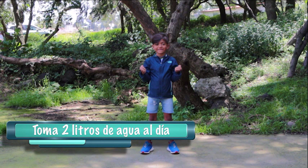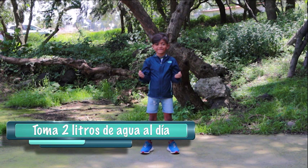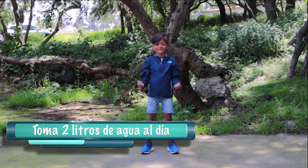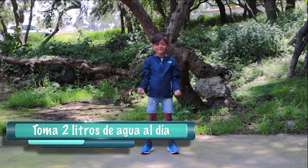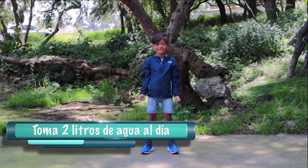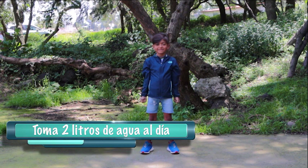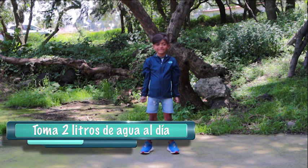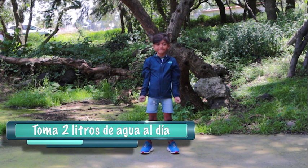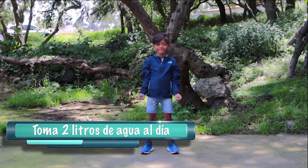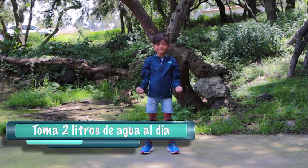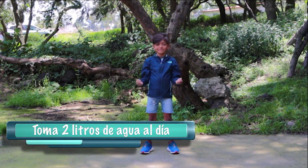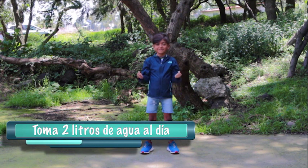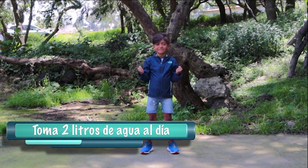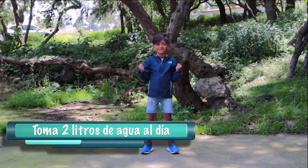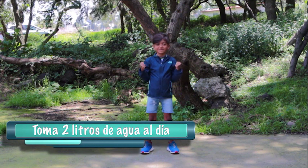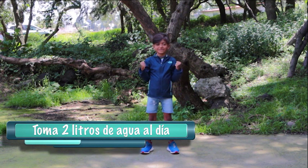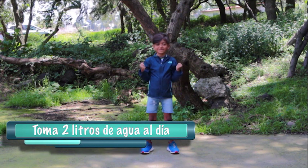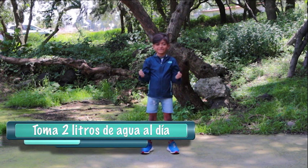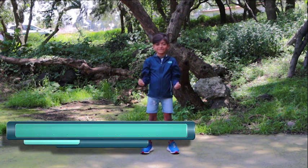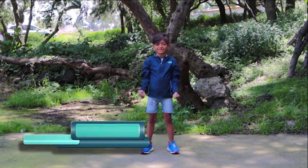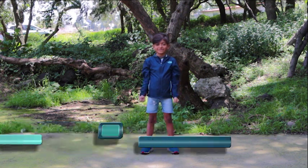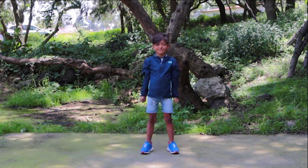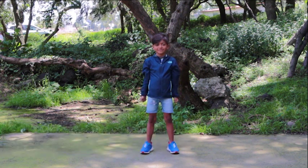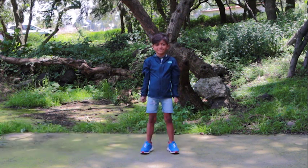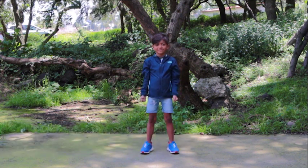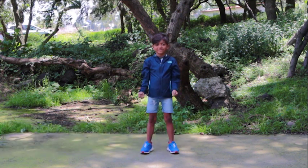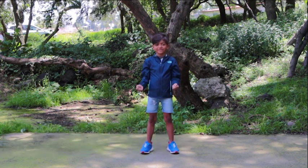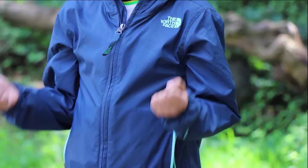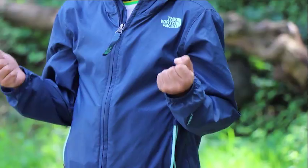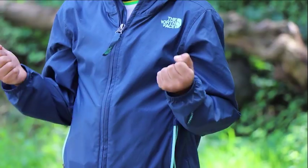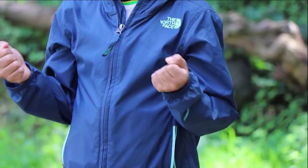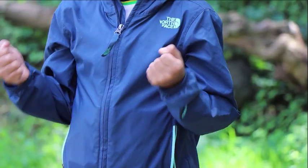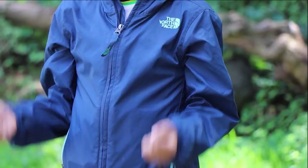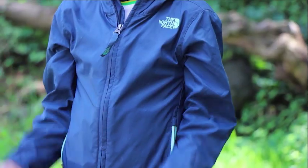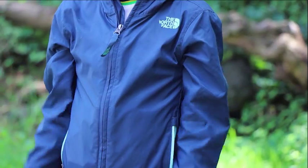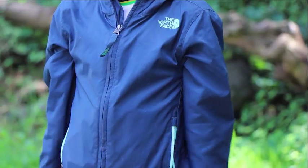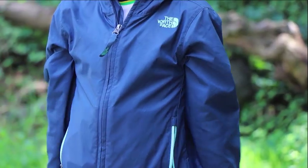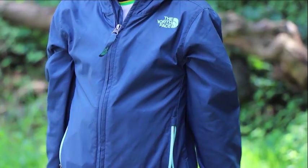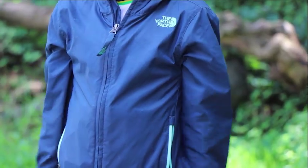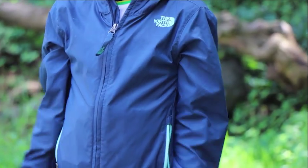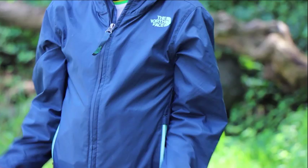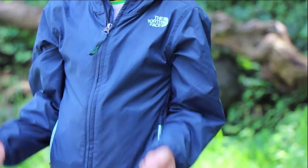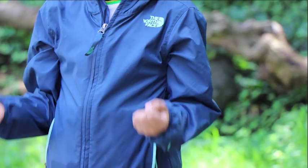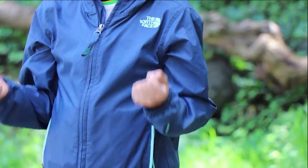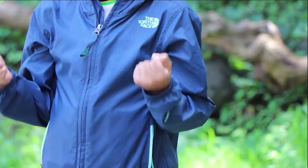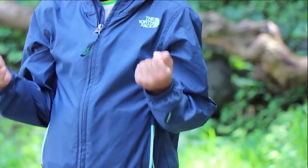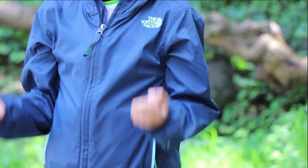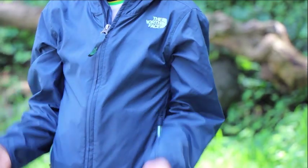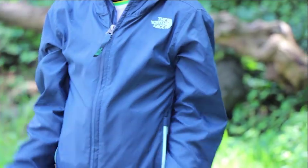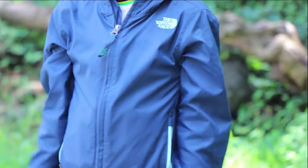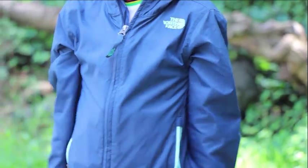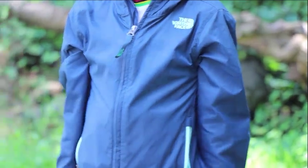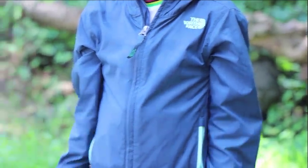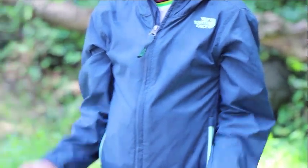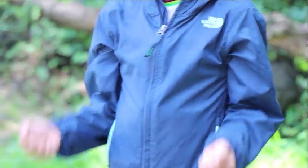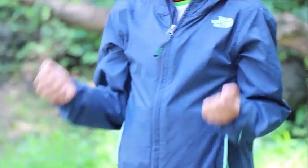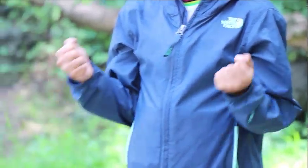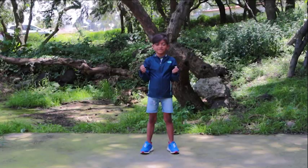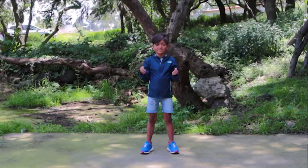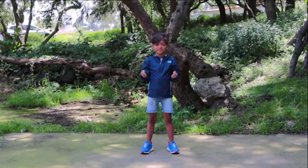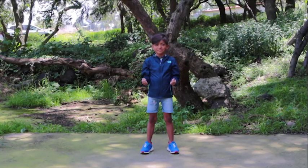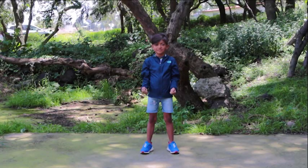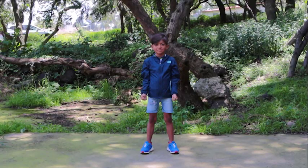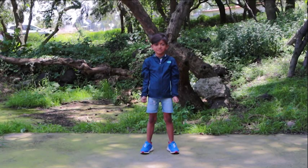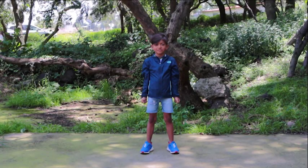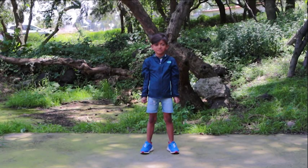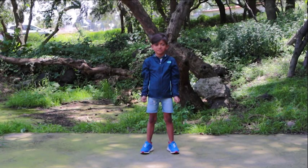flexión, extensión. Muy bien, Yair, exacto. Así, perfecto. Otra más, una